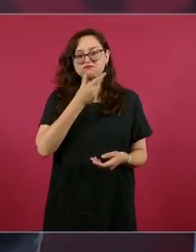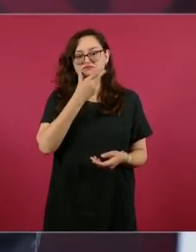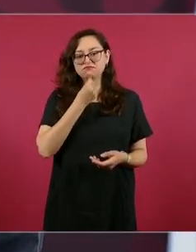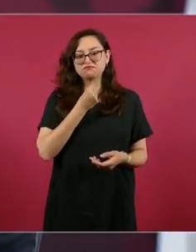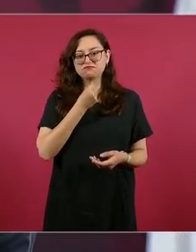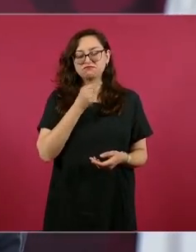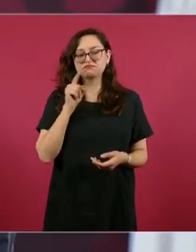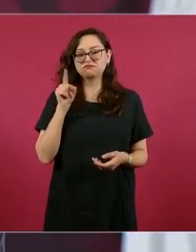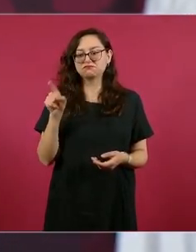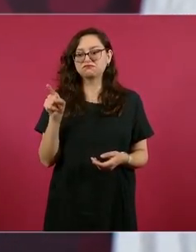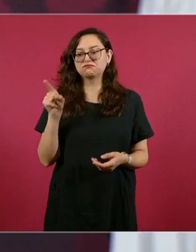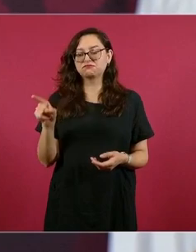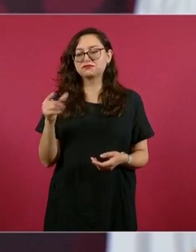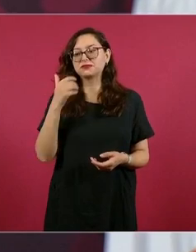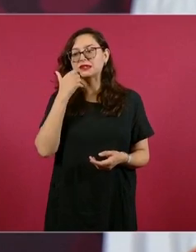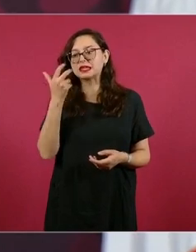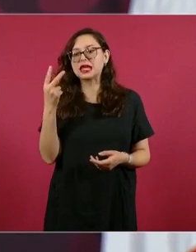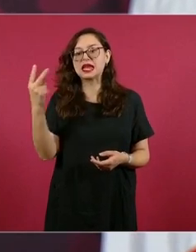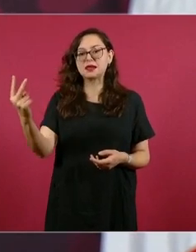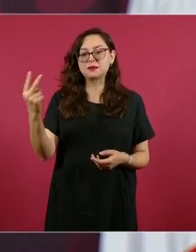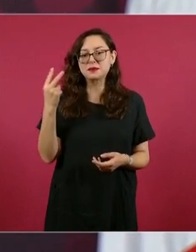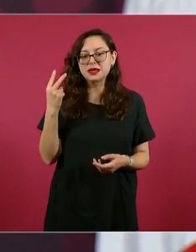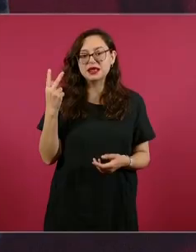a través de un amigo, verme,